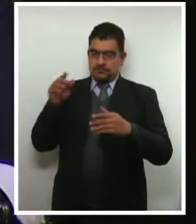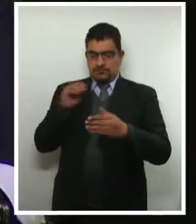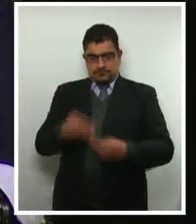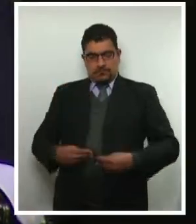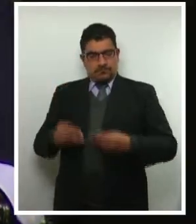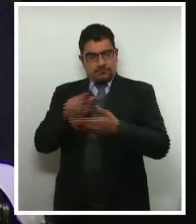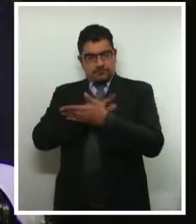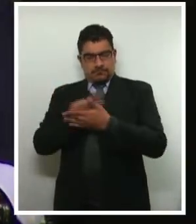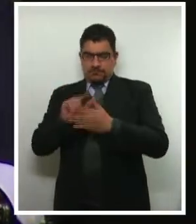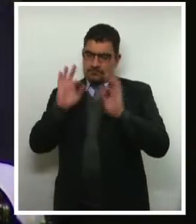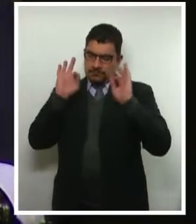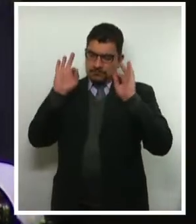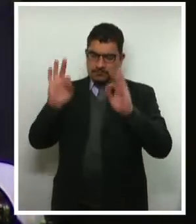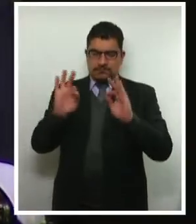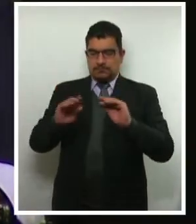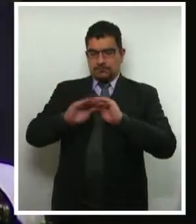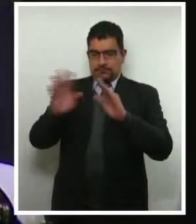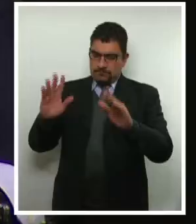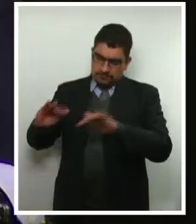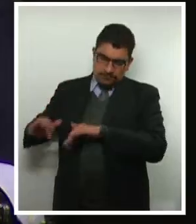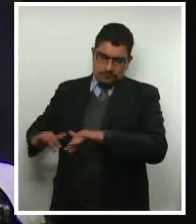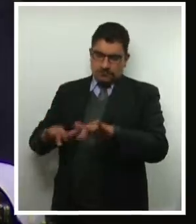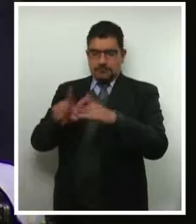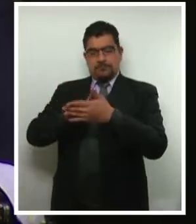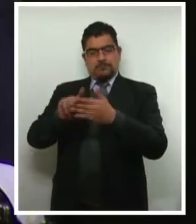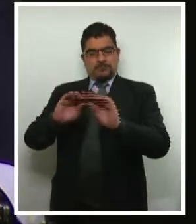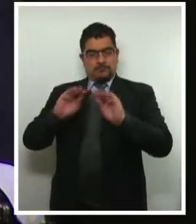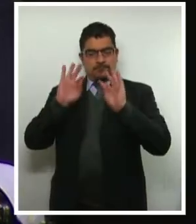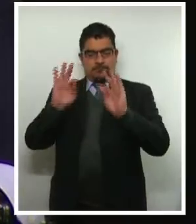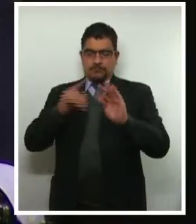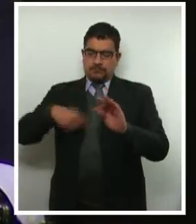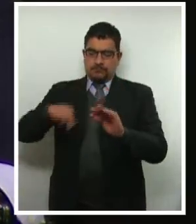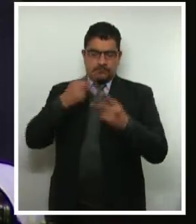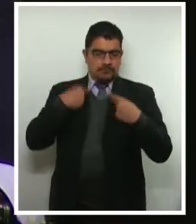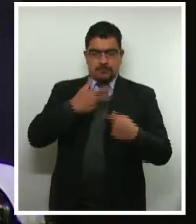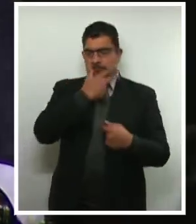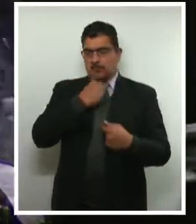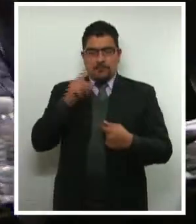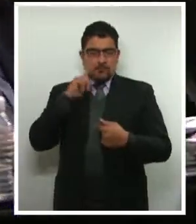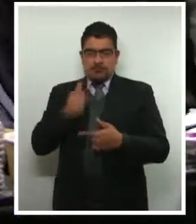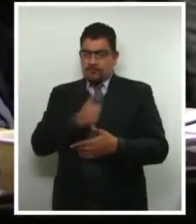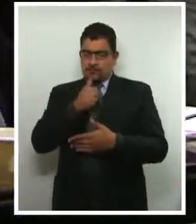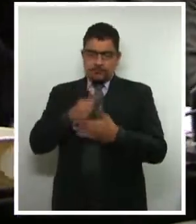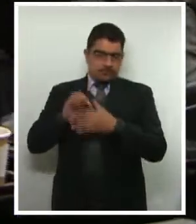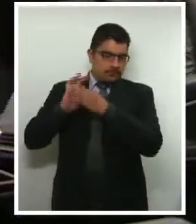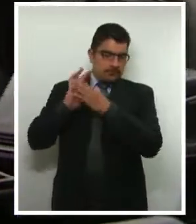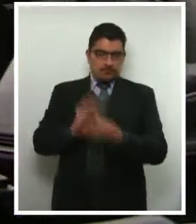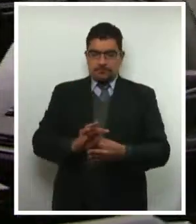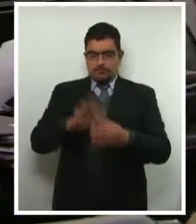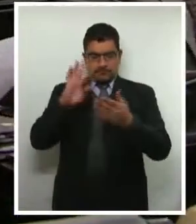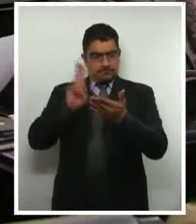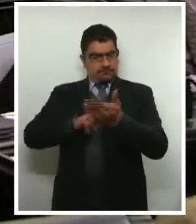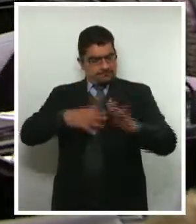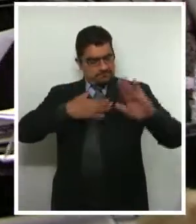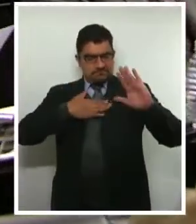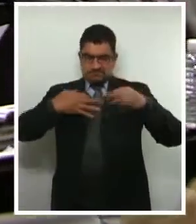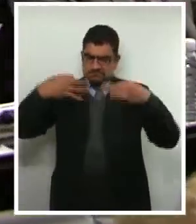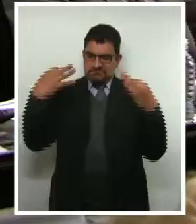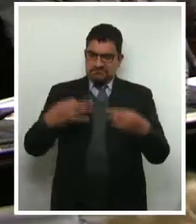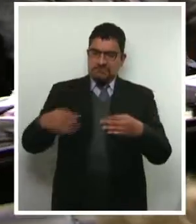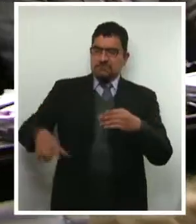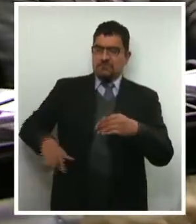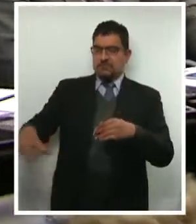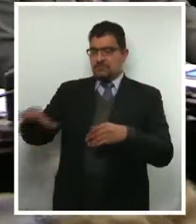transparencia de esta comarca emanada del agua. Somos ciudadanas y ciudadanos íntegros y leales al nuevo